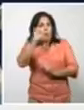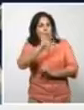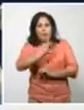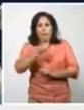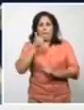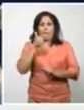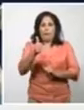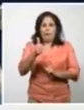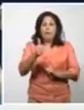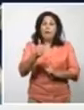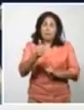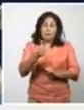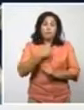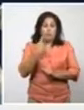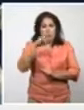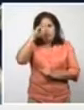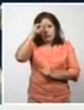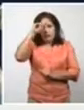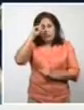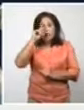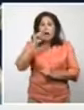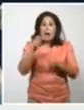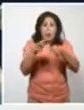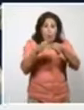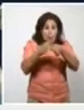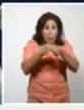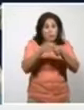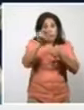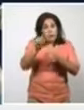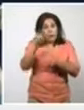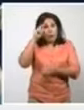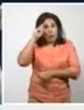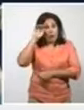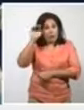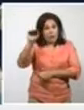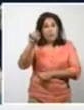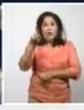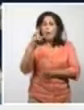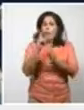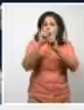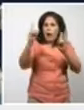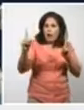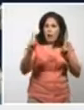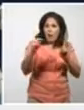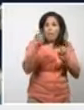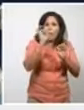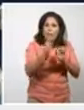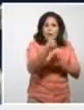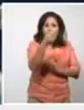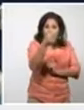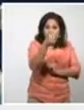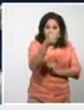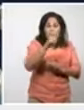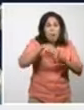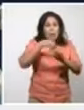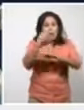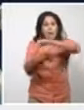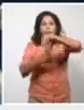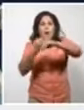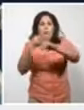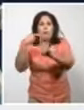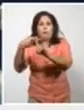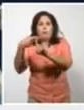Y hemos tenido unos pocos casos aislados que después de haber estado negativo, pues a los pocos días